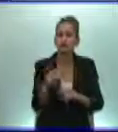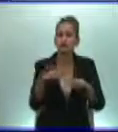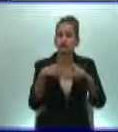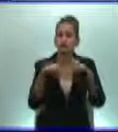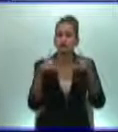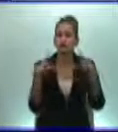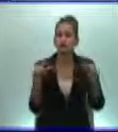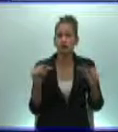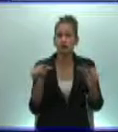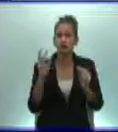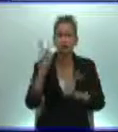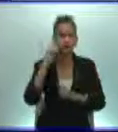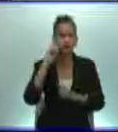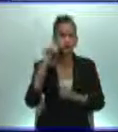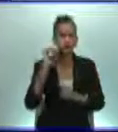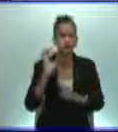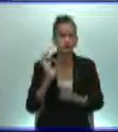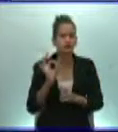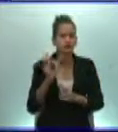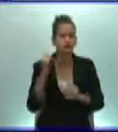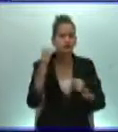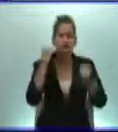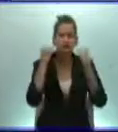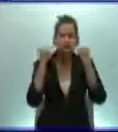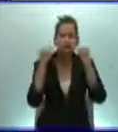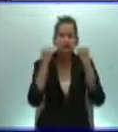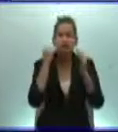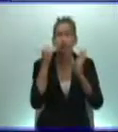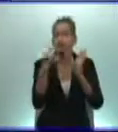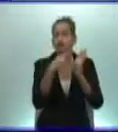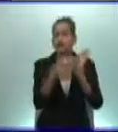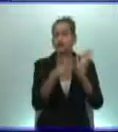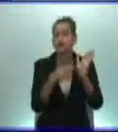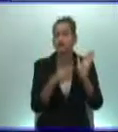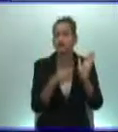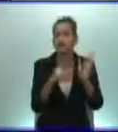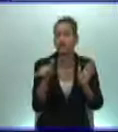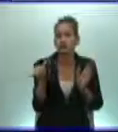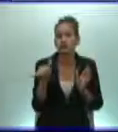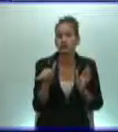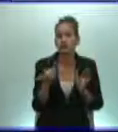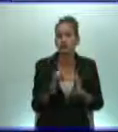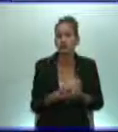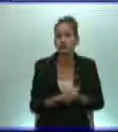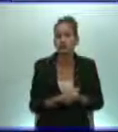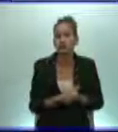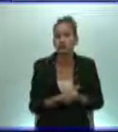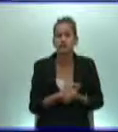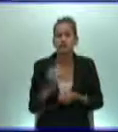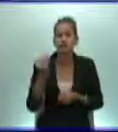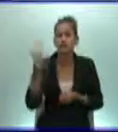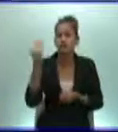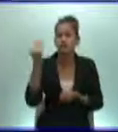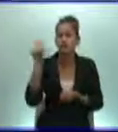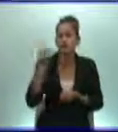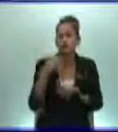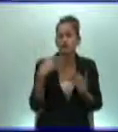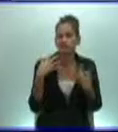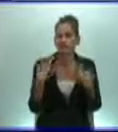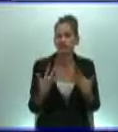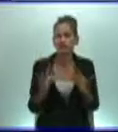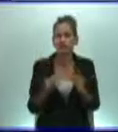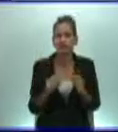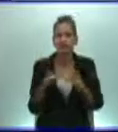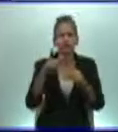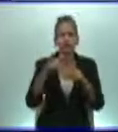Recuerda siempre identificar los elementos iguales y determinar cuál teorema